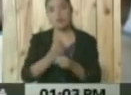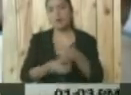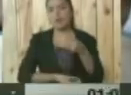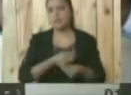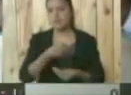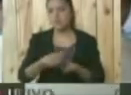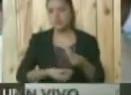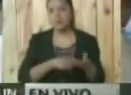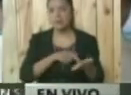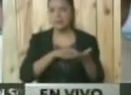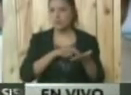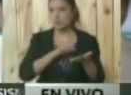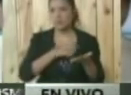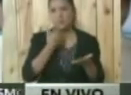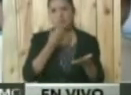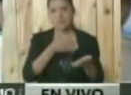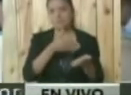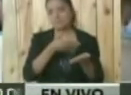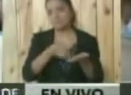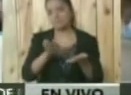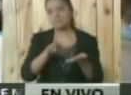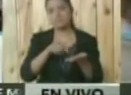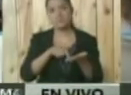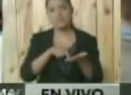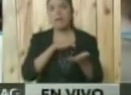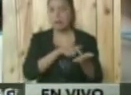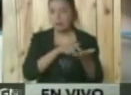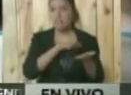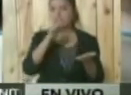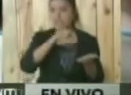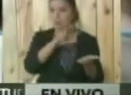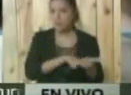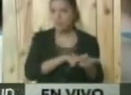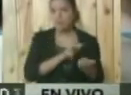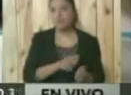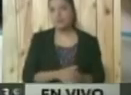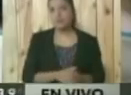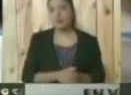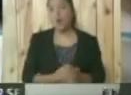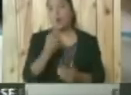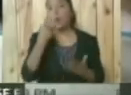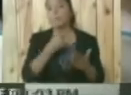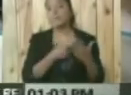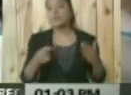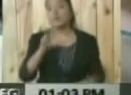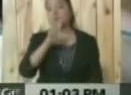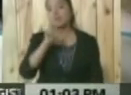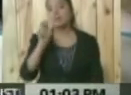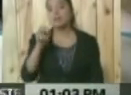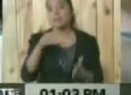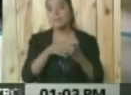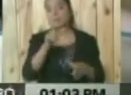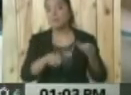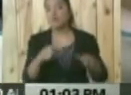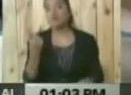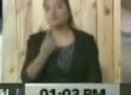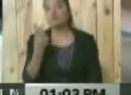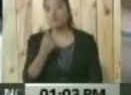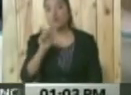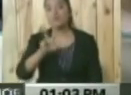Bueno, estas firmas no sirven, estas firmas pueden ser validadas. En efecto, del 1.300.000 personas aparecieron